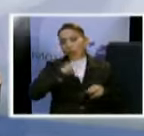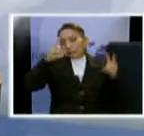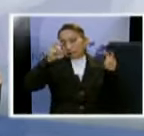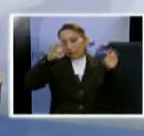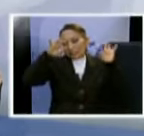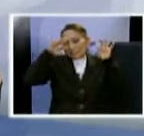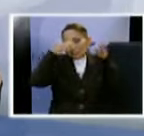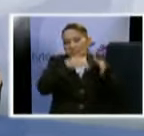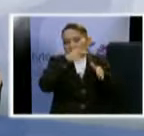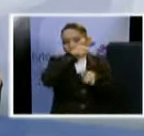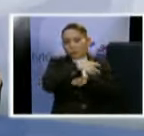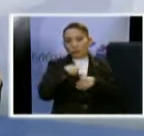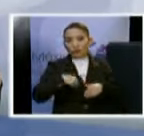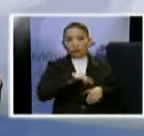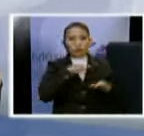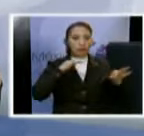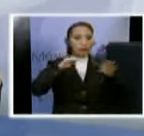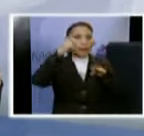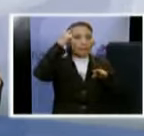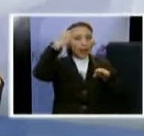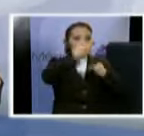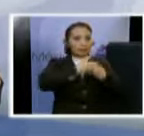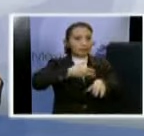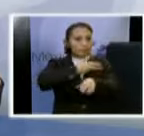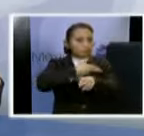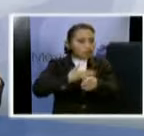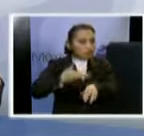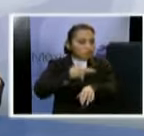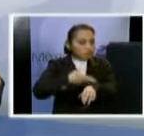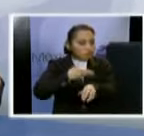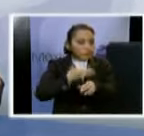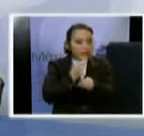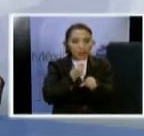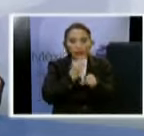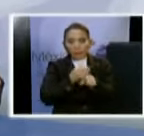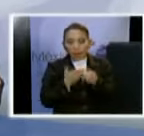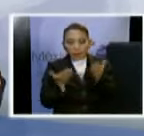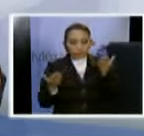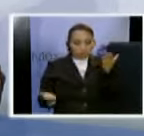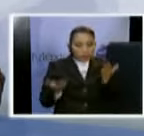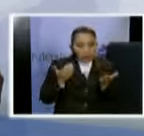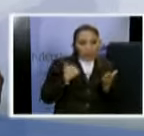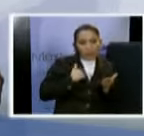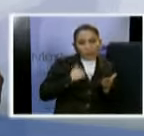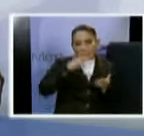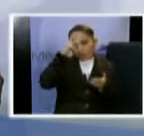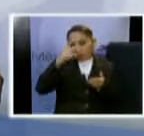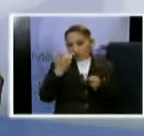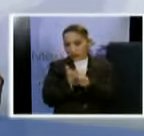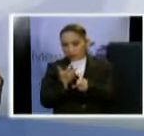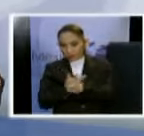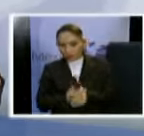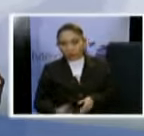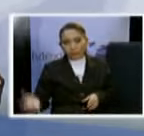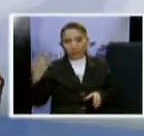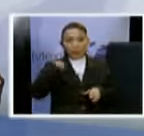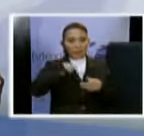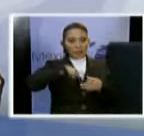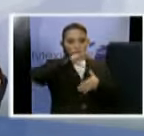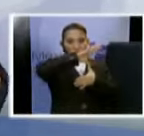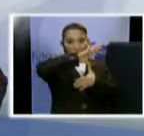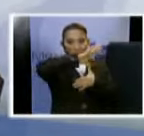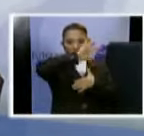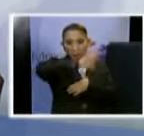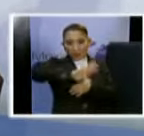ya concreto en que estamos trabajando para corregir la asimetría que existe entre Canadá y México y Estados Unidos. Los americanos nos